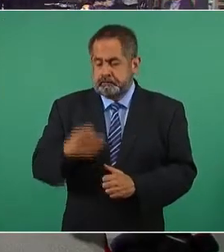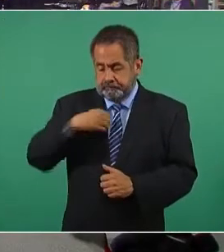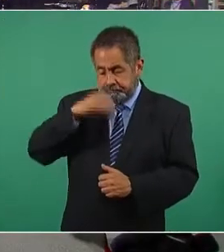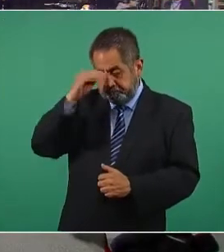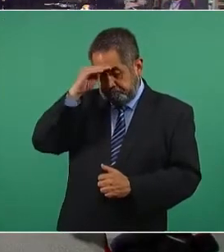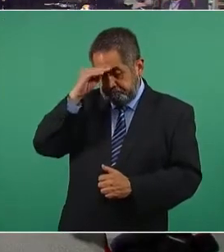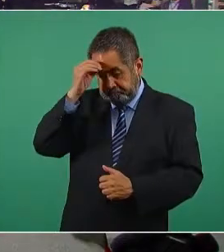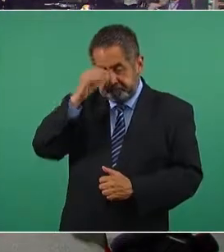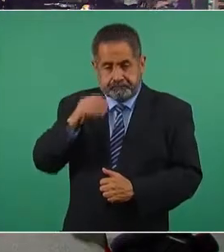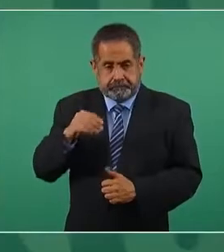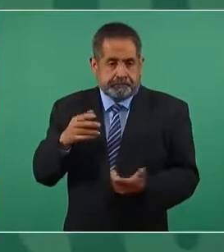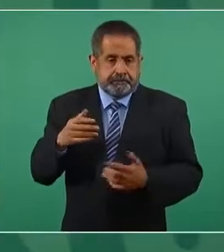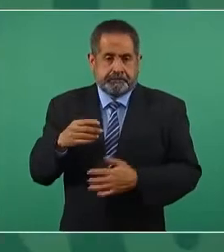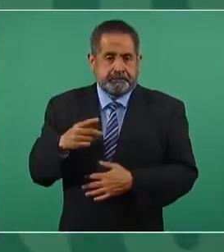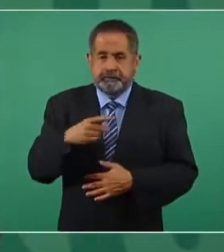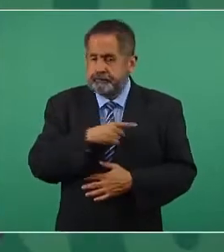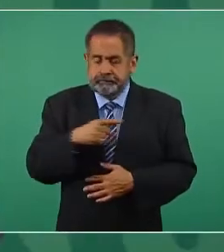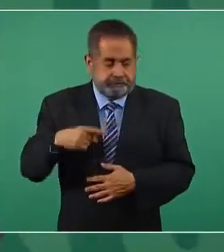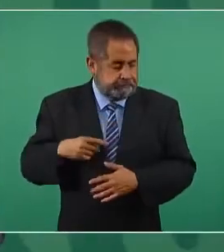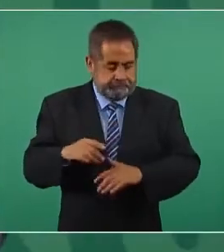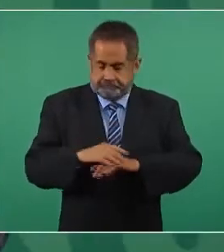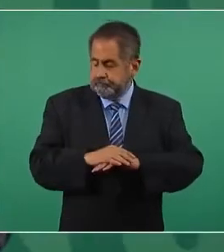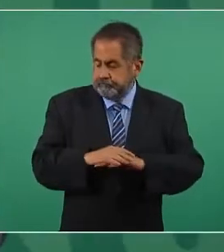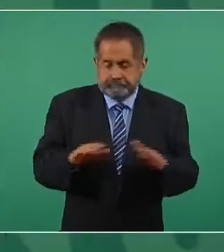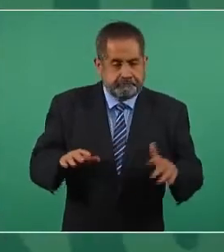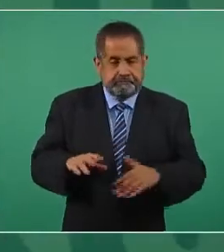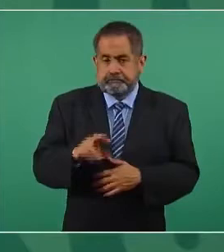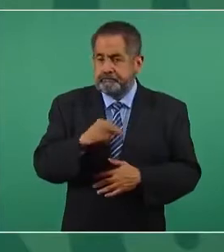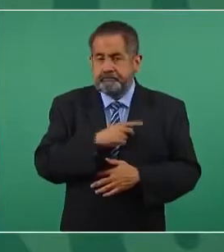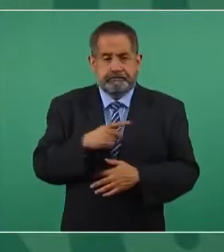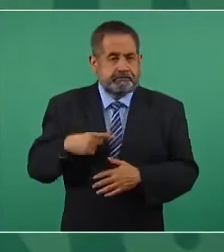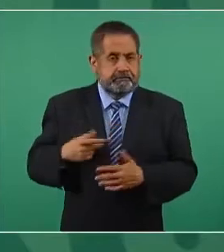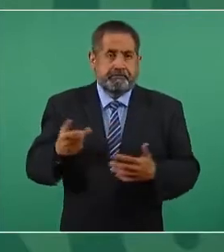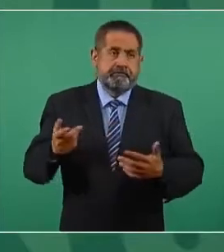Que pues no debe de ninguna manera